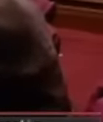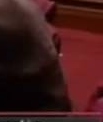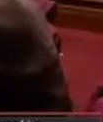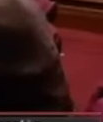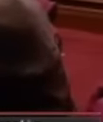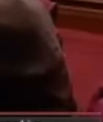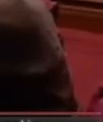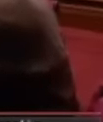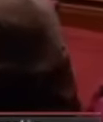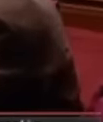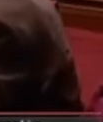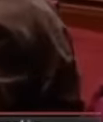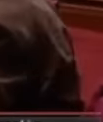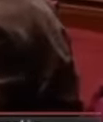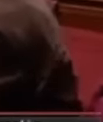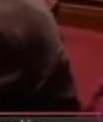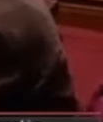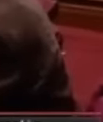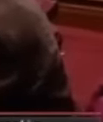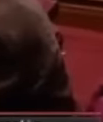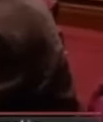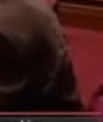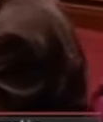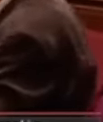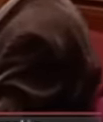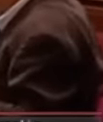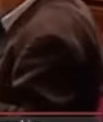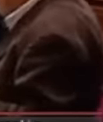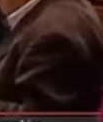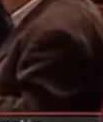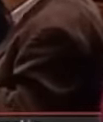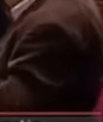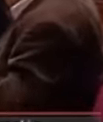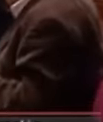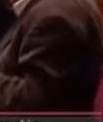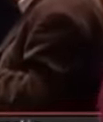presidente yo agradezco la interrupción gracias congresista lescano